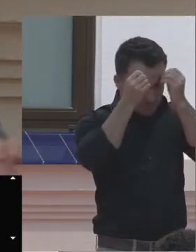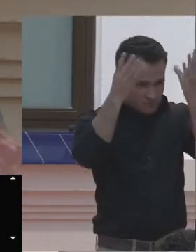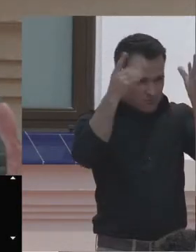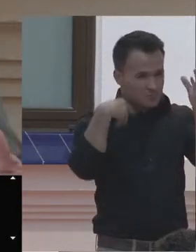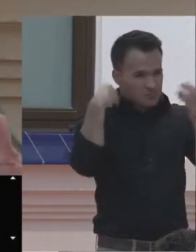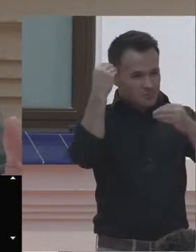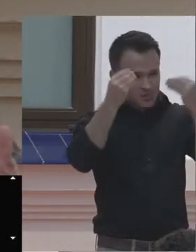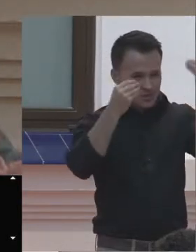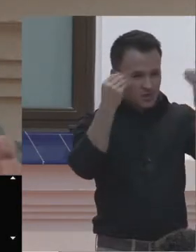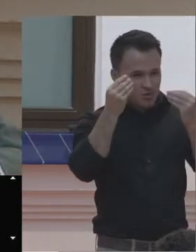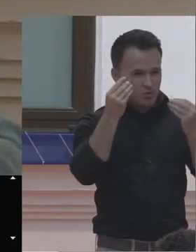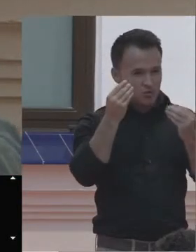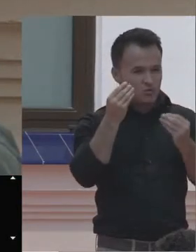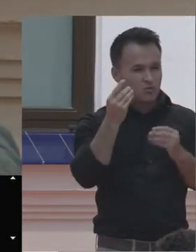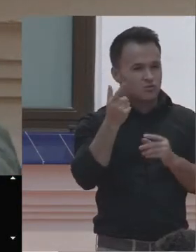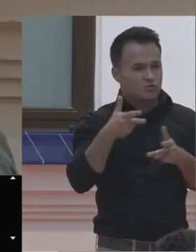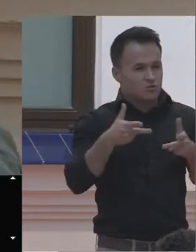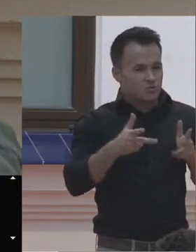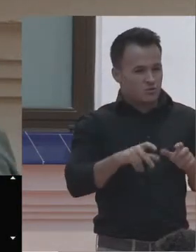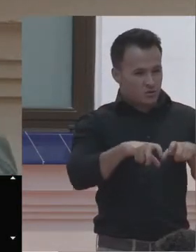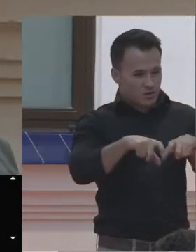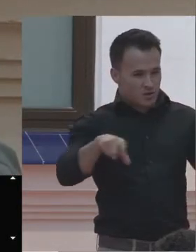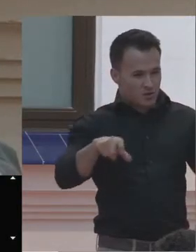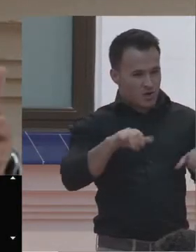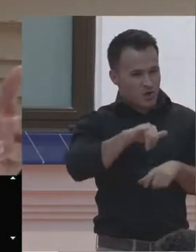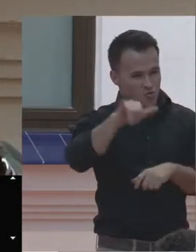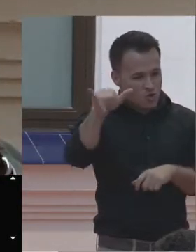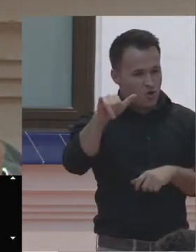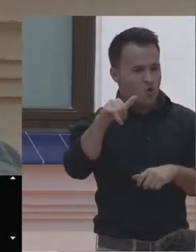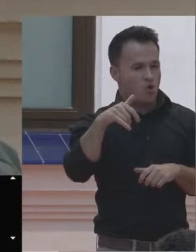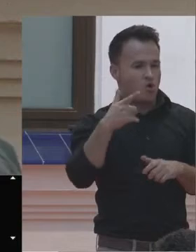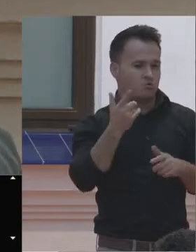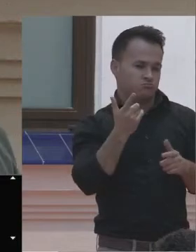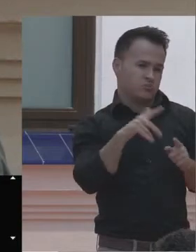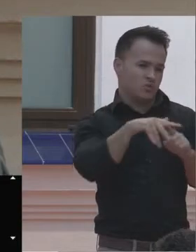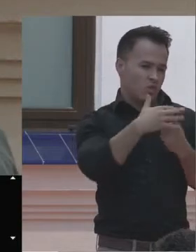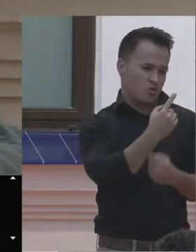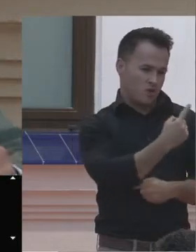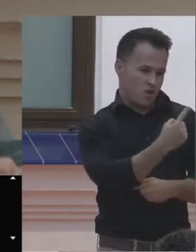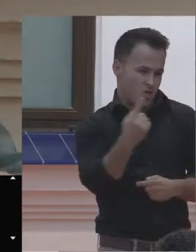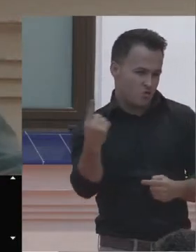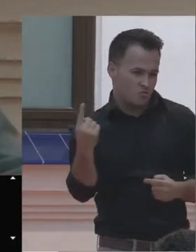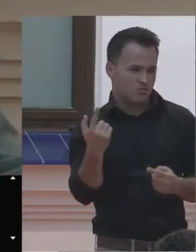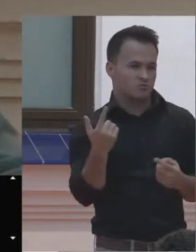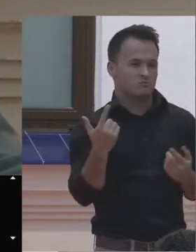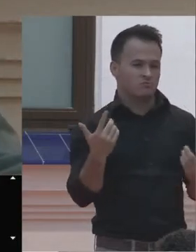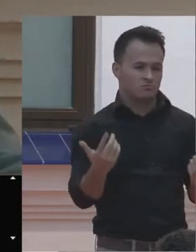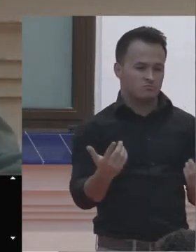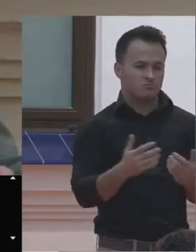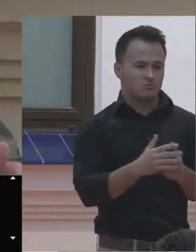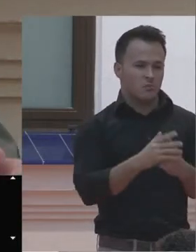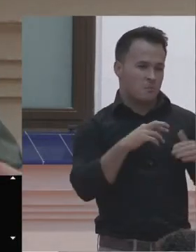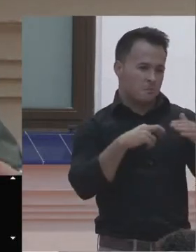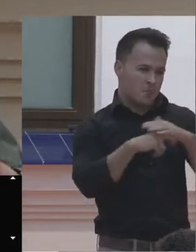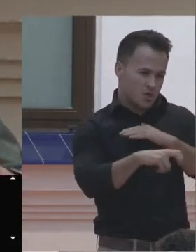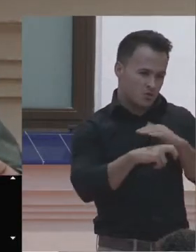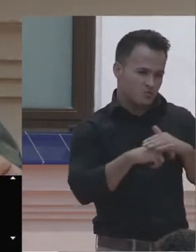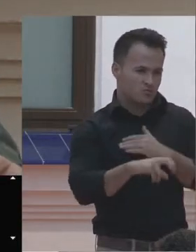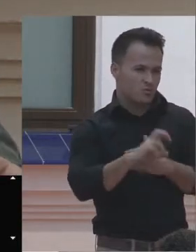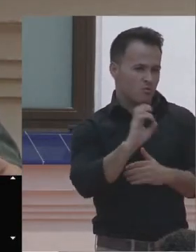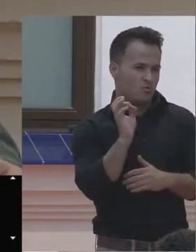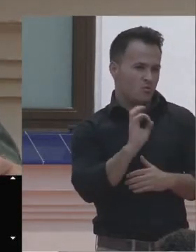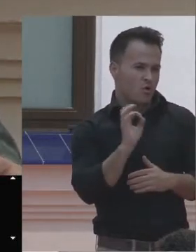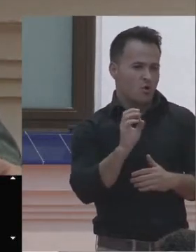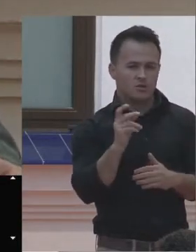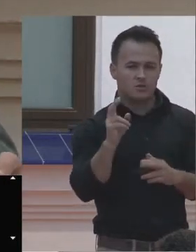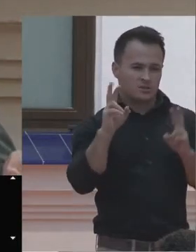pensando en el caso de, bueno, vale, pues hay casos como hablamos anteriormente de